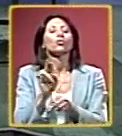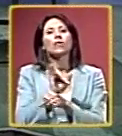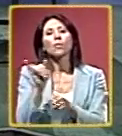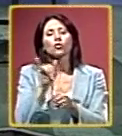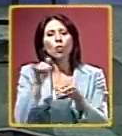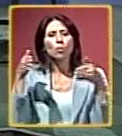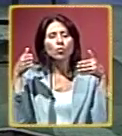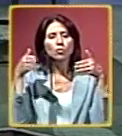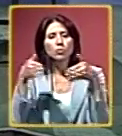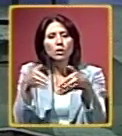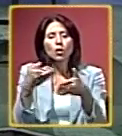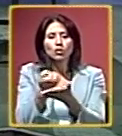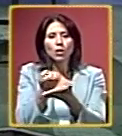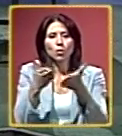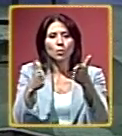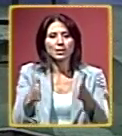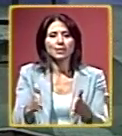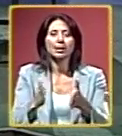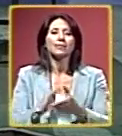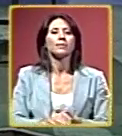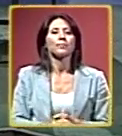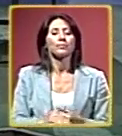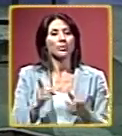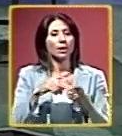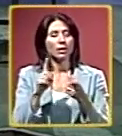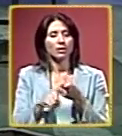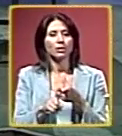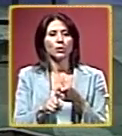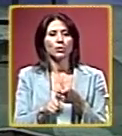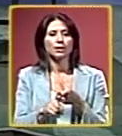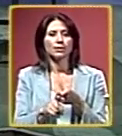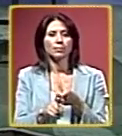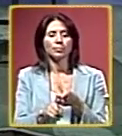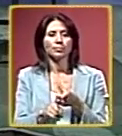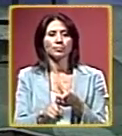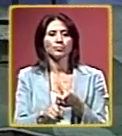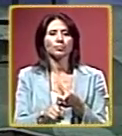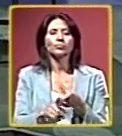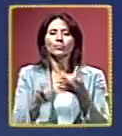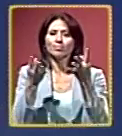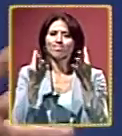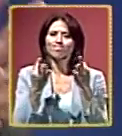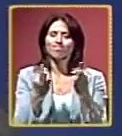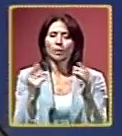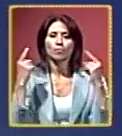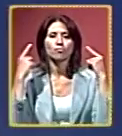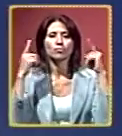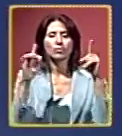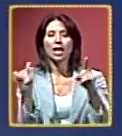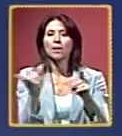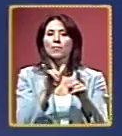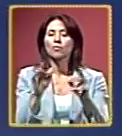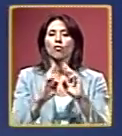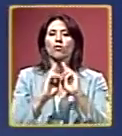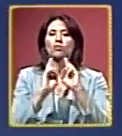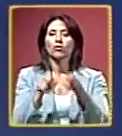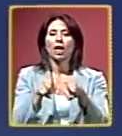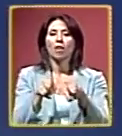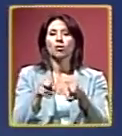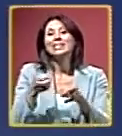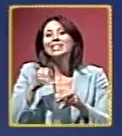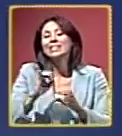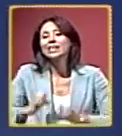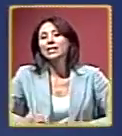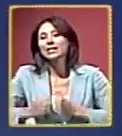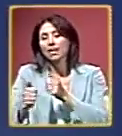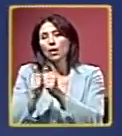los economistas. Entonces, se trata de obtener el mismo resultado que la competencia nos daría, solo